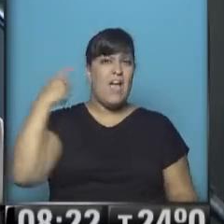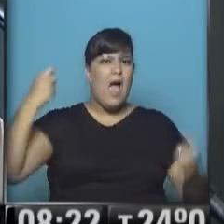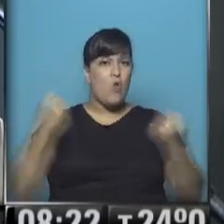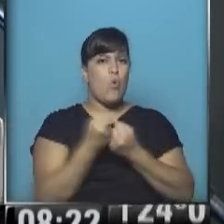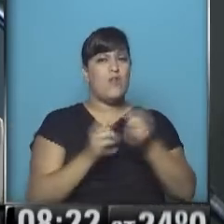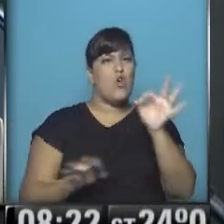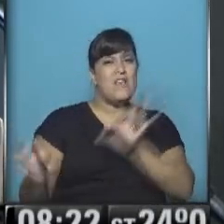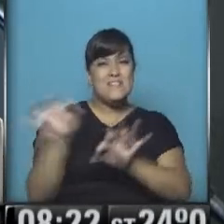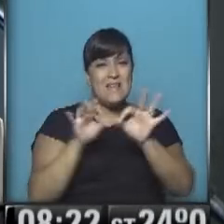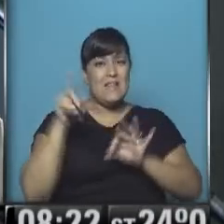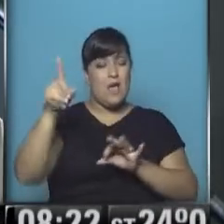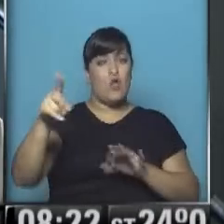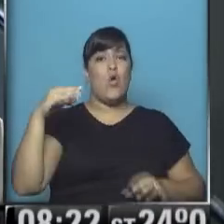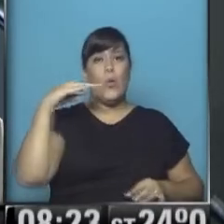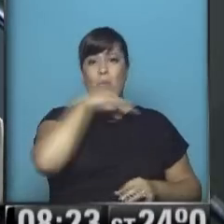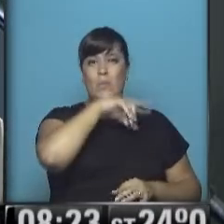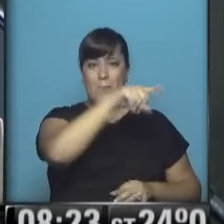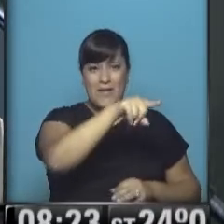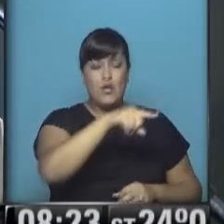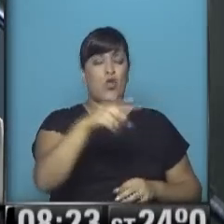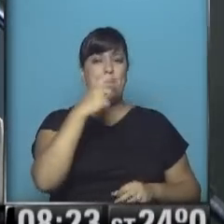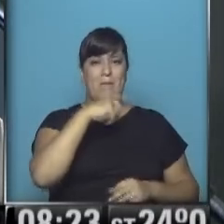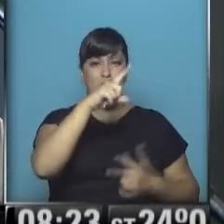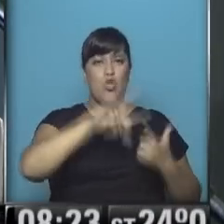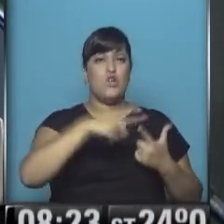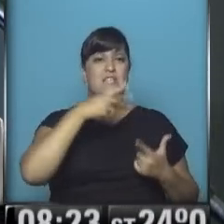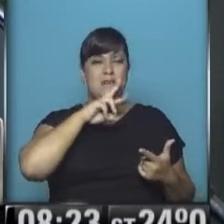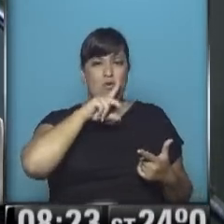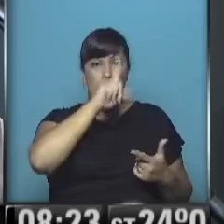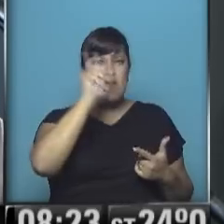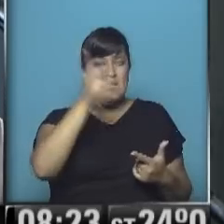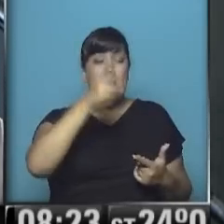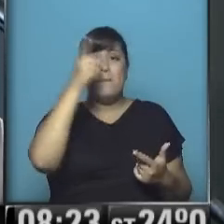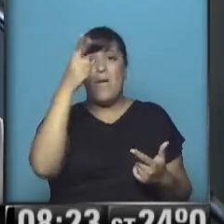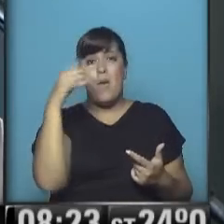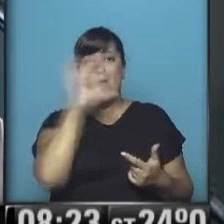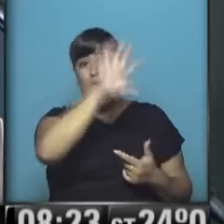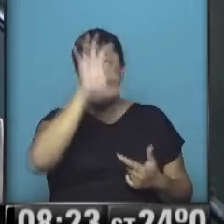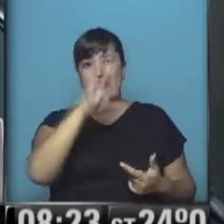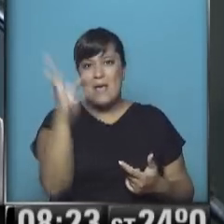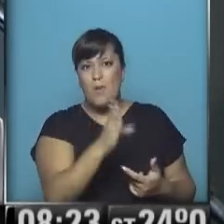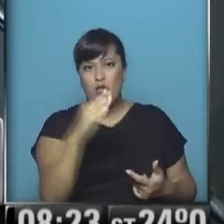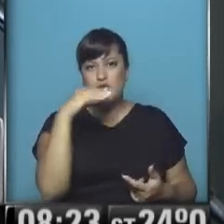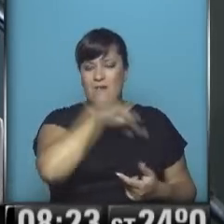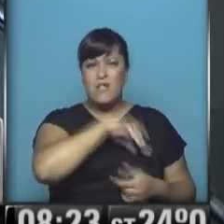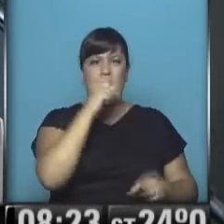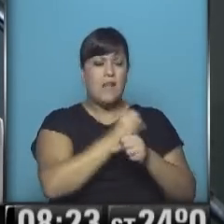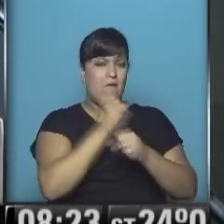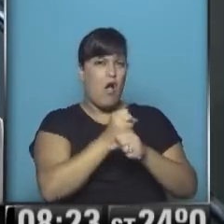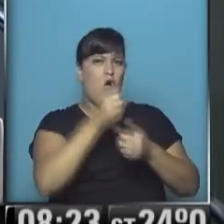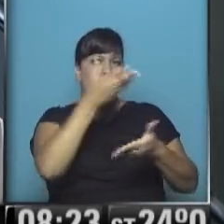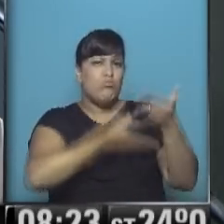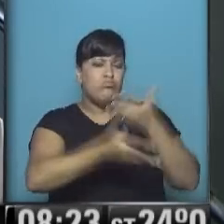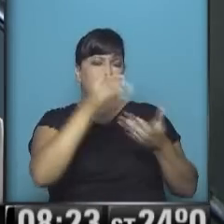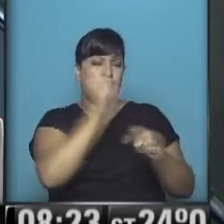estratégico con la cadena vitivinícola Mendoza, San Juan y las provincias productoras. Lo hemos hecho en un trabajo cooperativo en materia